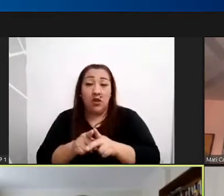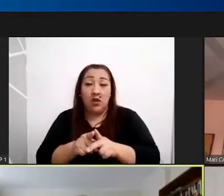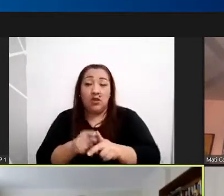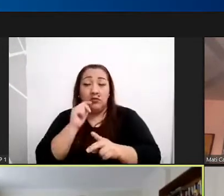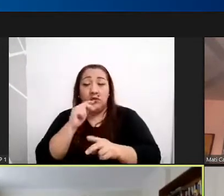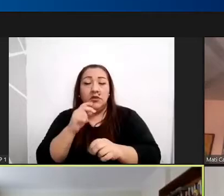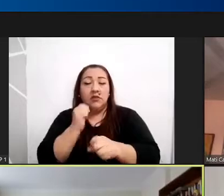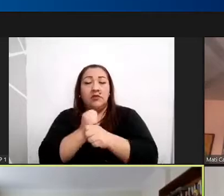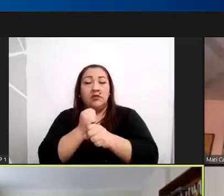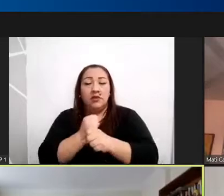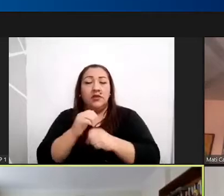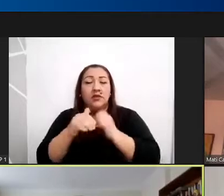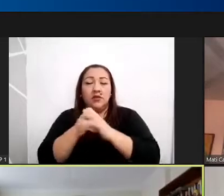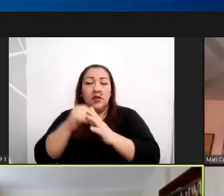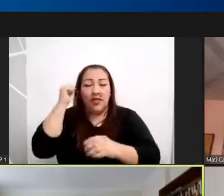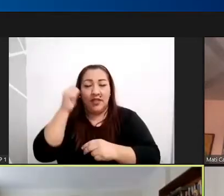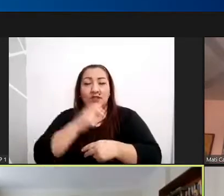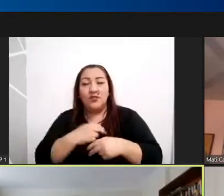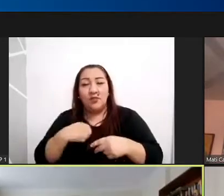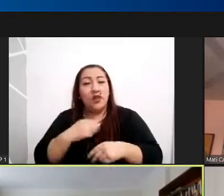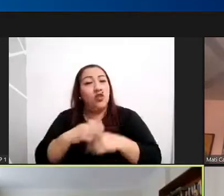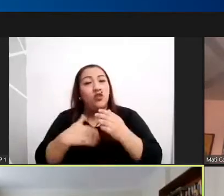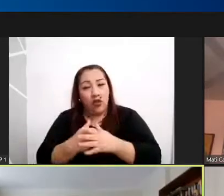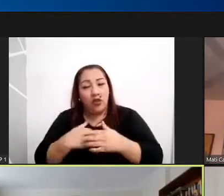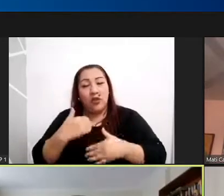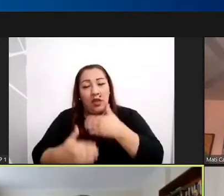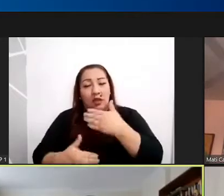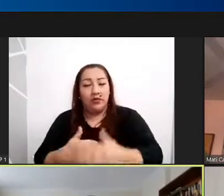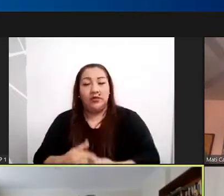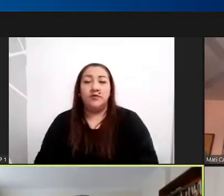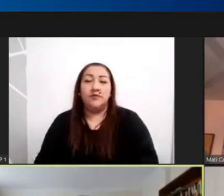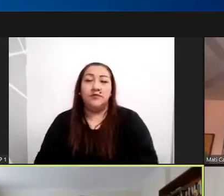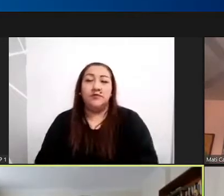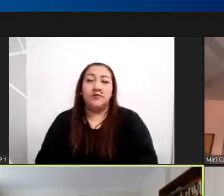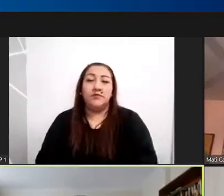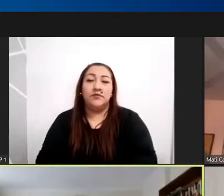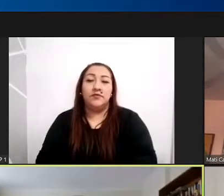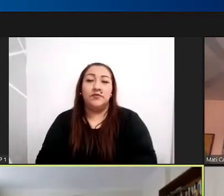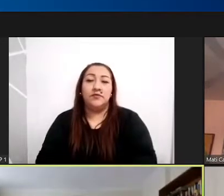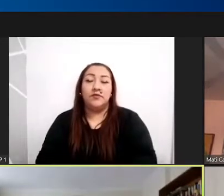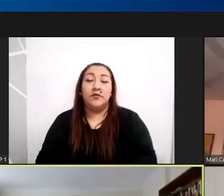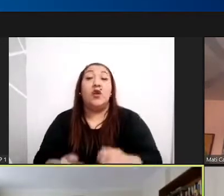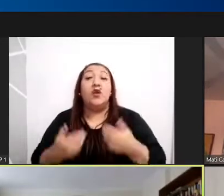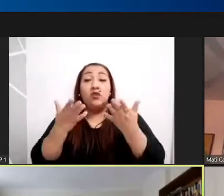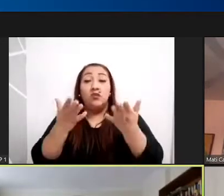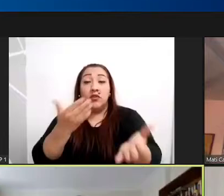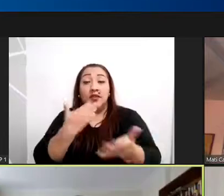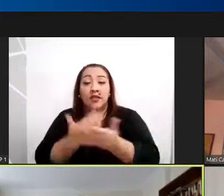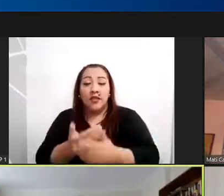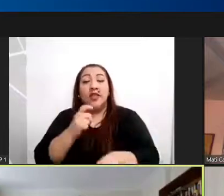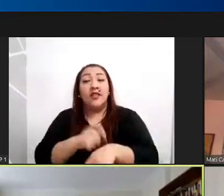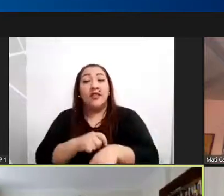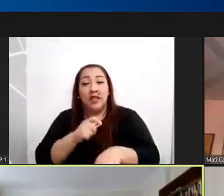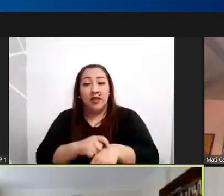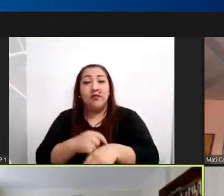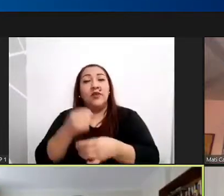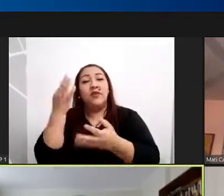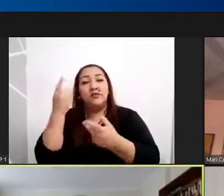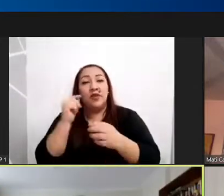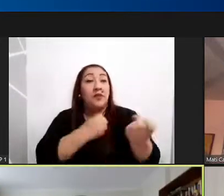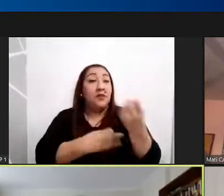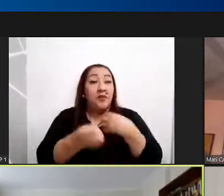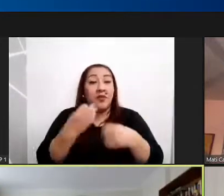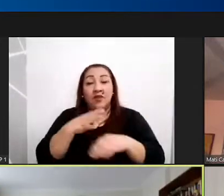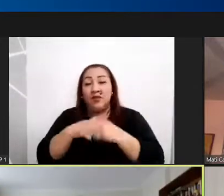agenda pendiente de derechos humanos que todos debemos avanzar, ¿no? Y con esto les agradezco el tiempo y espero los comentarios de